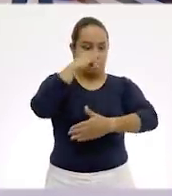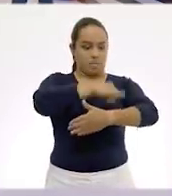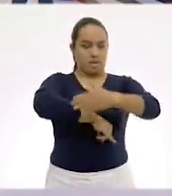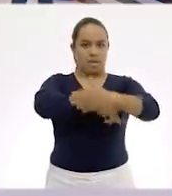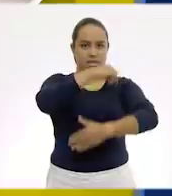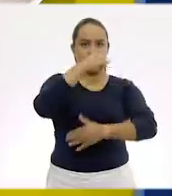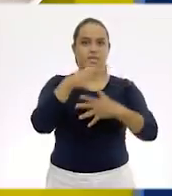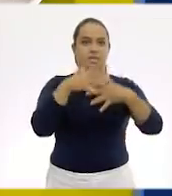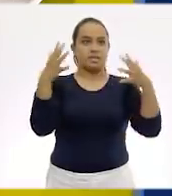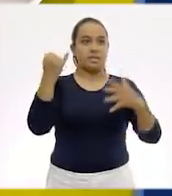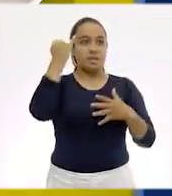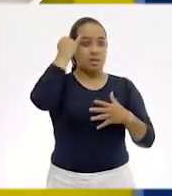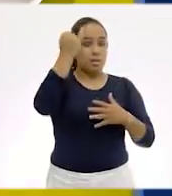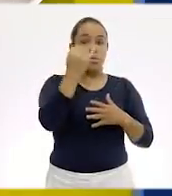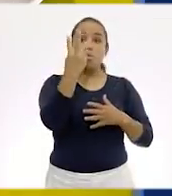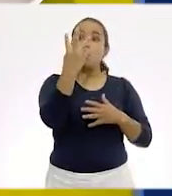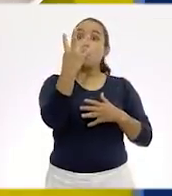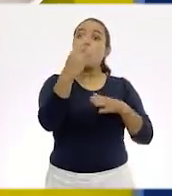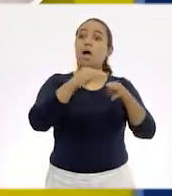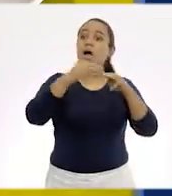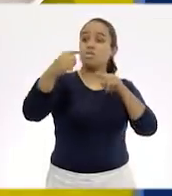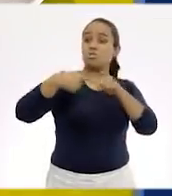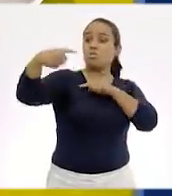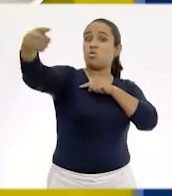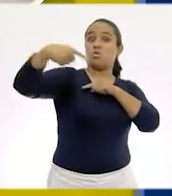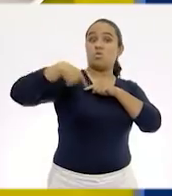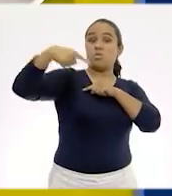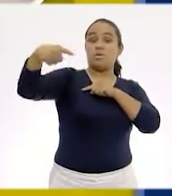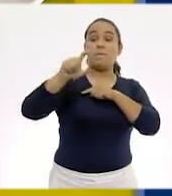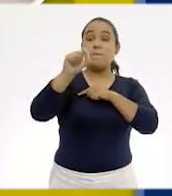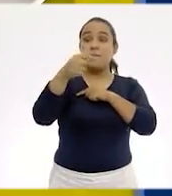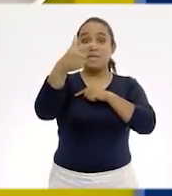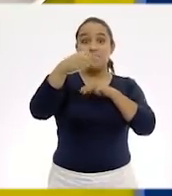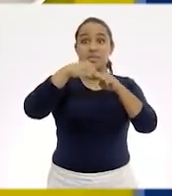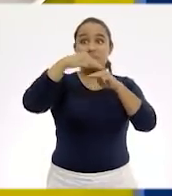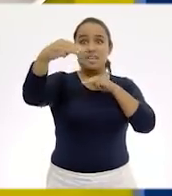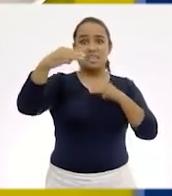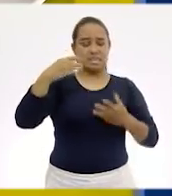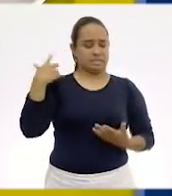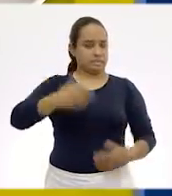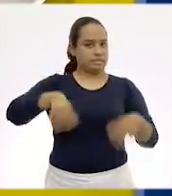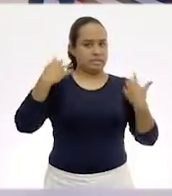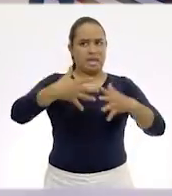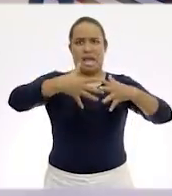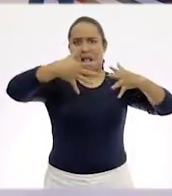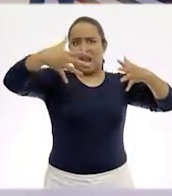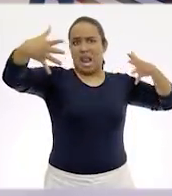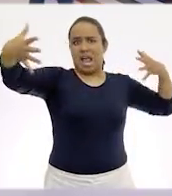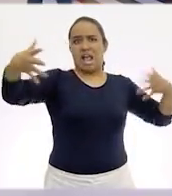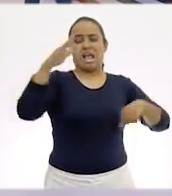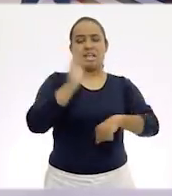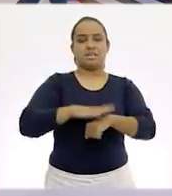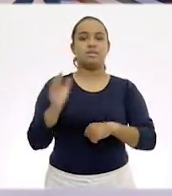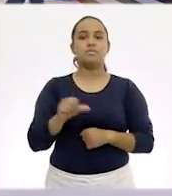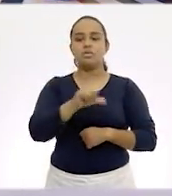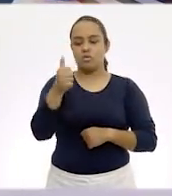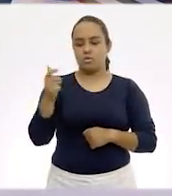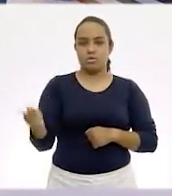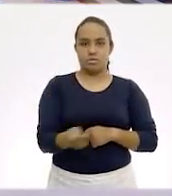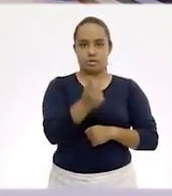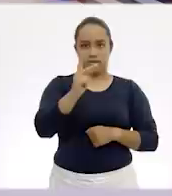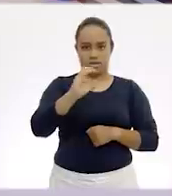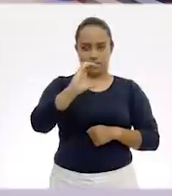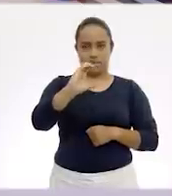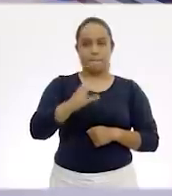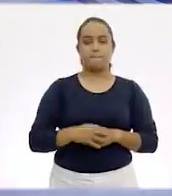imaginas? Si aquí son 4 metros, Pilar. ¿Te imaginas? 27, 27 es es muchísimo, muchísimo. muy grande. Entonces, vamos con la pregunta C, A con el ver.